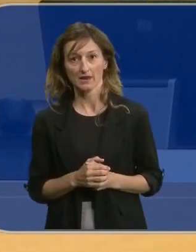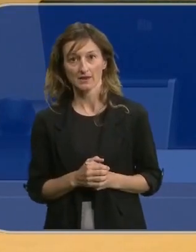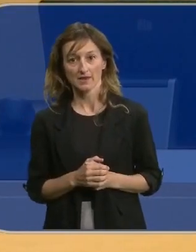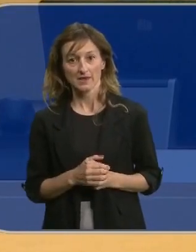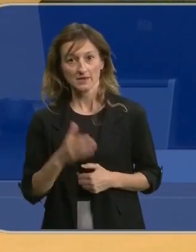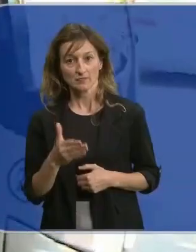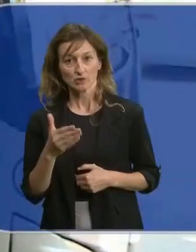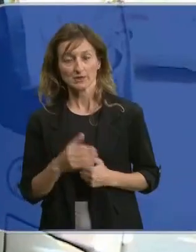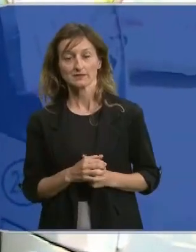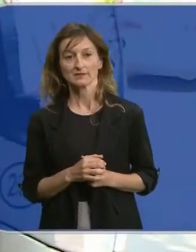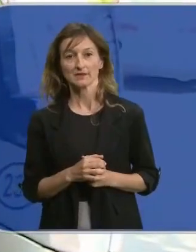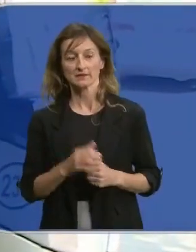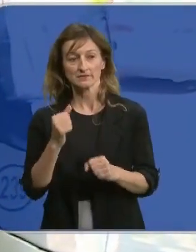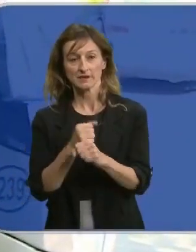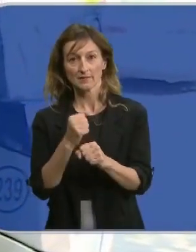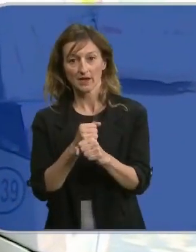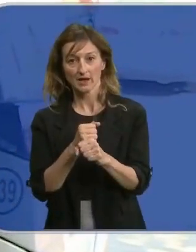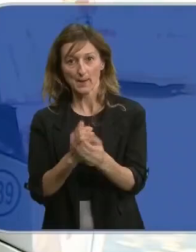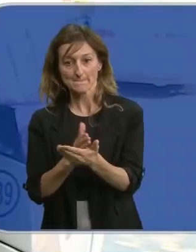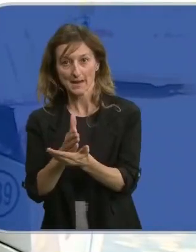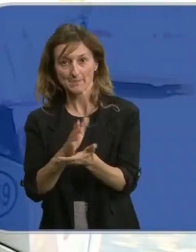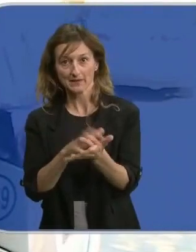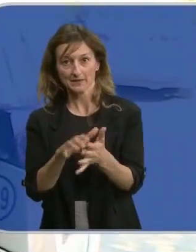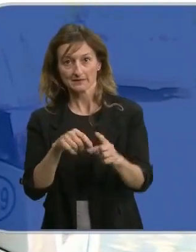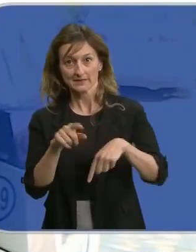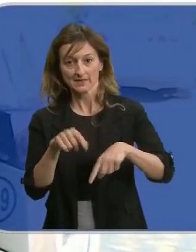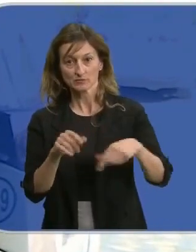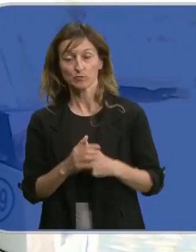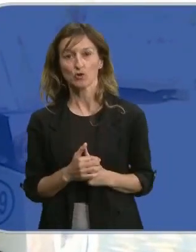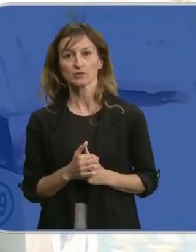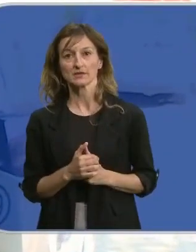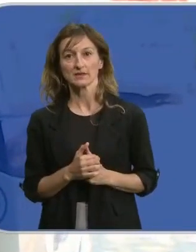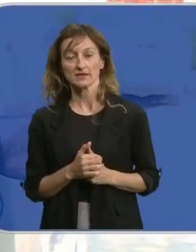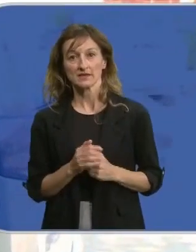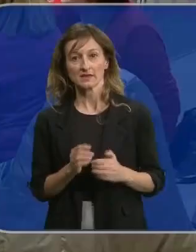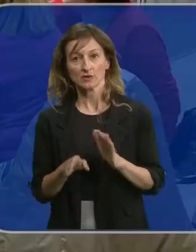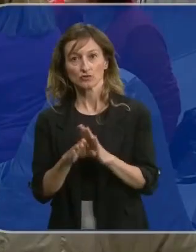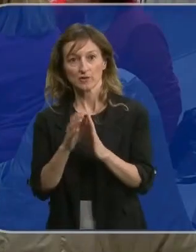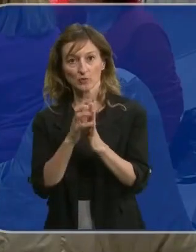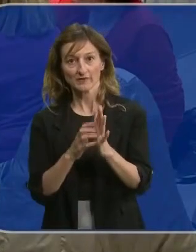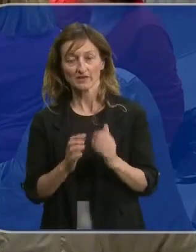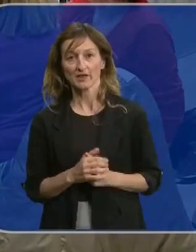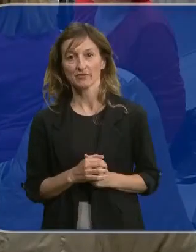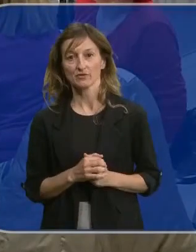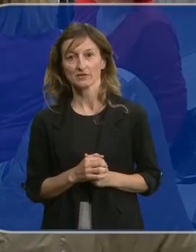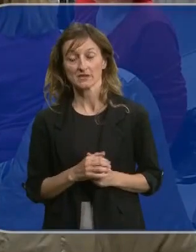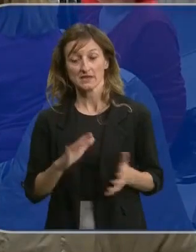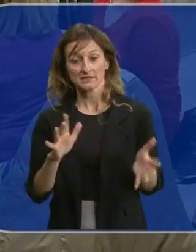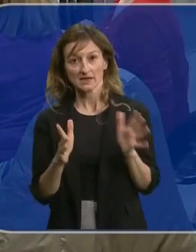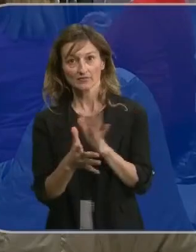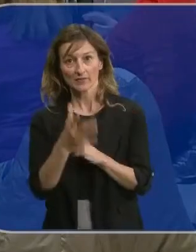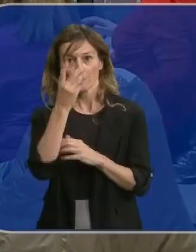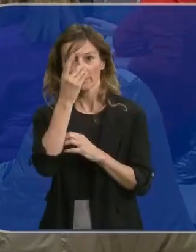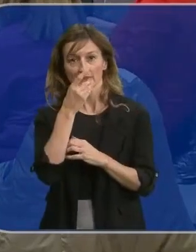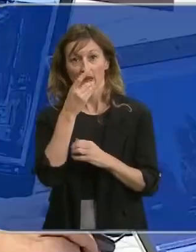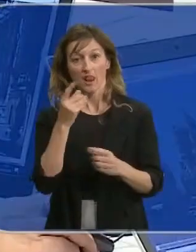lo cual es un factor clave trabajarán en el nuevo mapa autonómico de transporte Y seguirán las bonificaciones sobre transformación digital